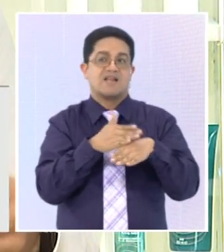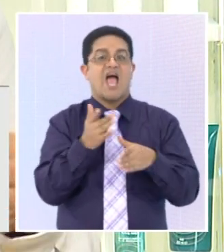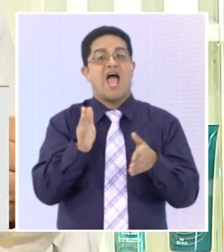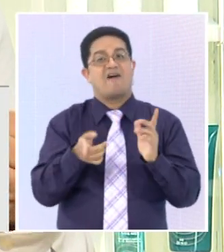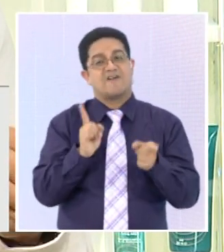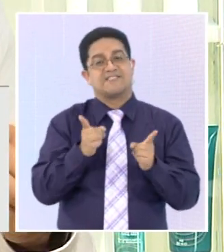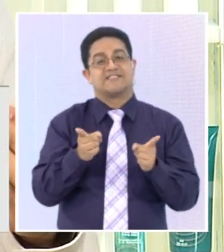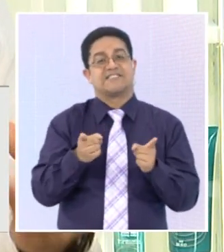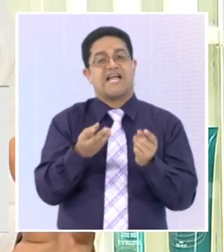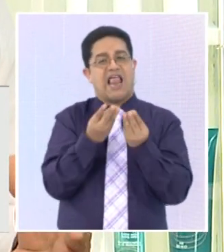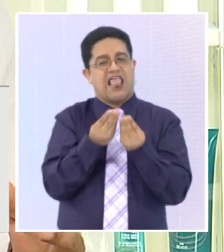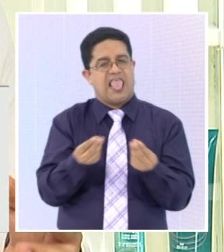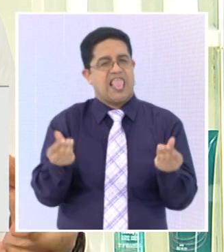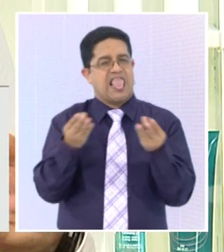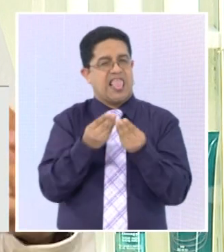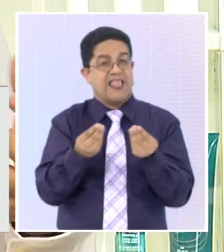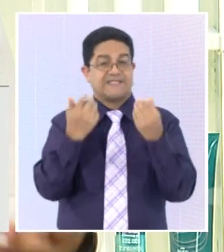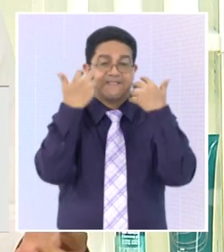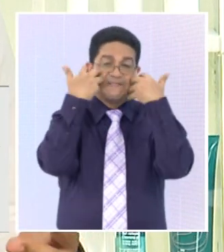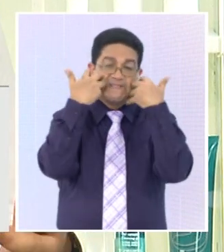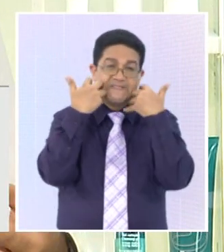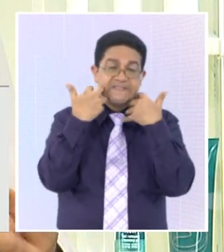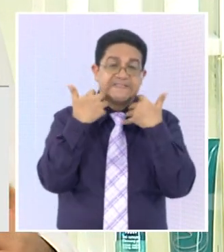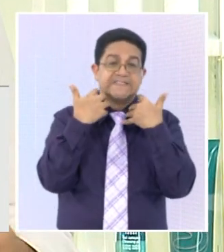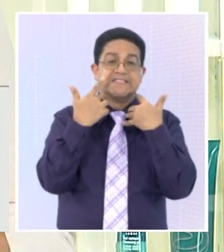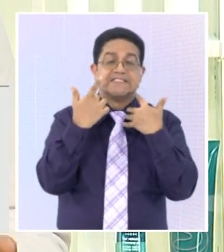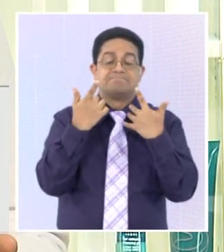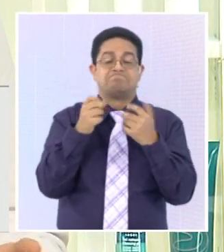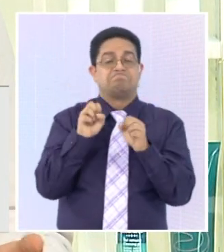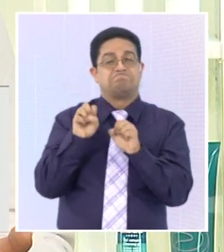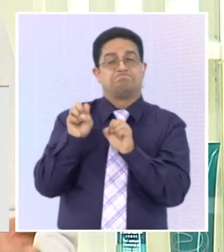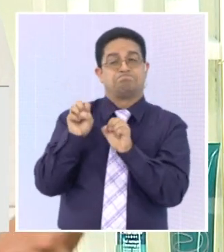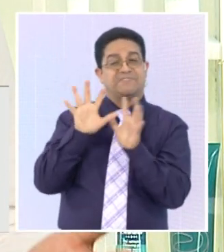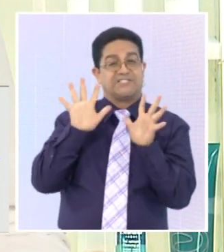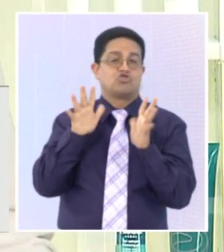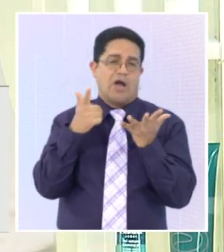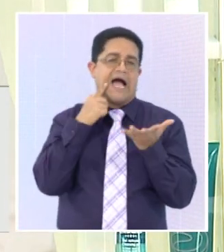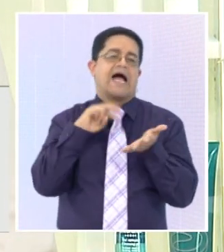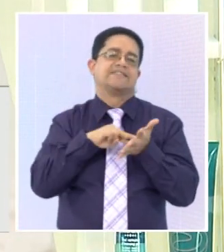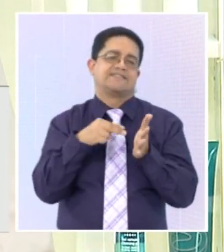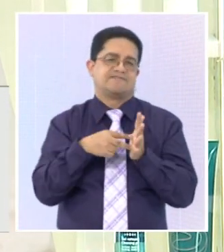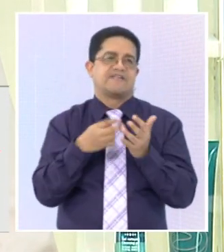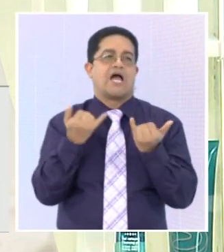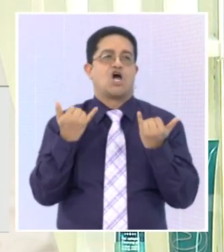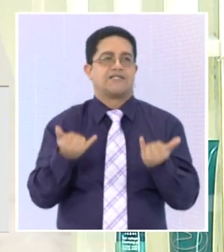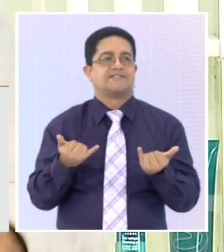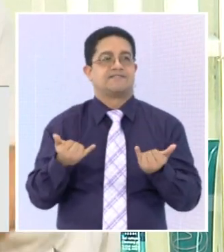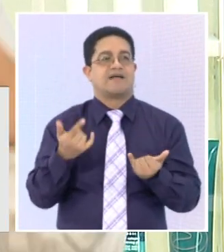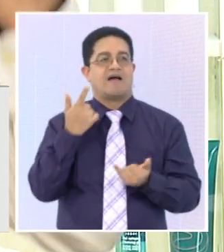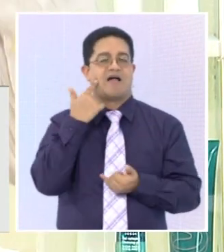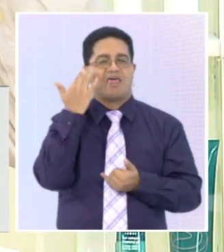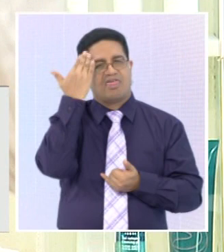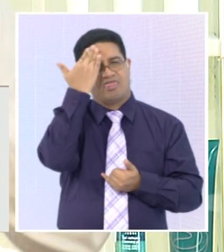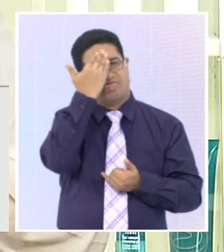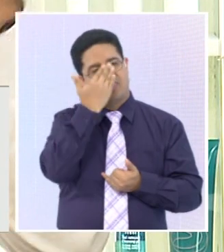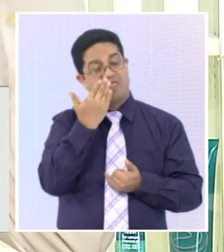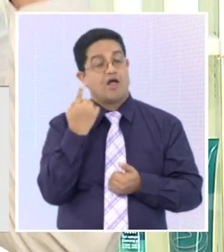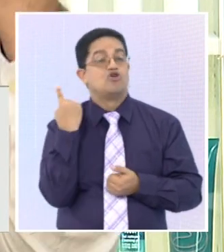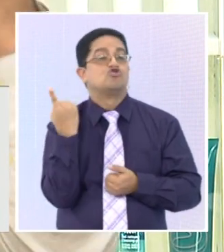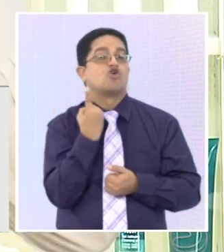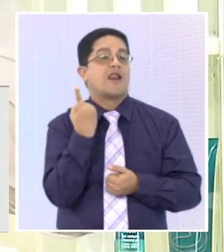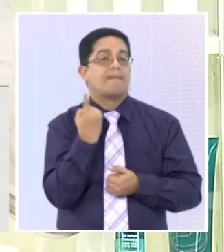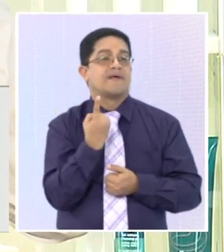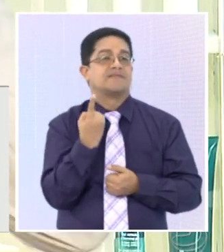del día, si hay mucha producción de sebo, brillosa. Bueno, claramente estamos en presencia de lo que es una piel grasa, si solamente en la zona